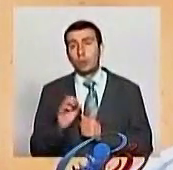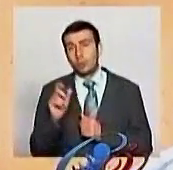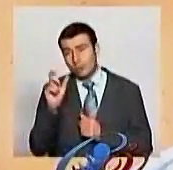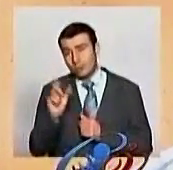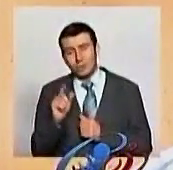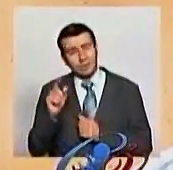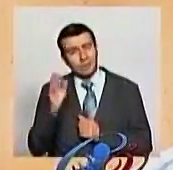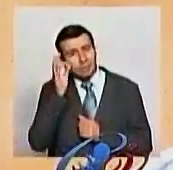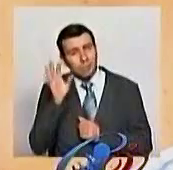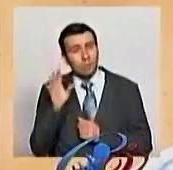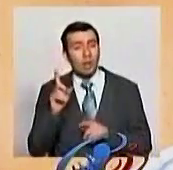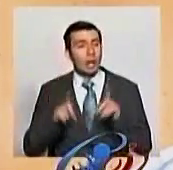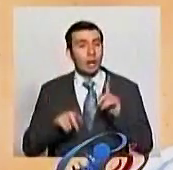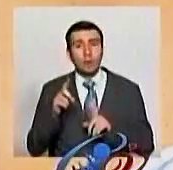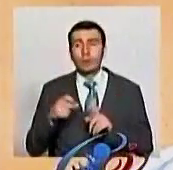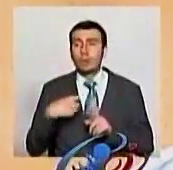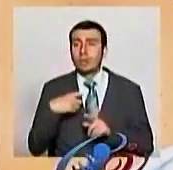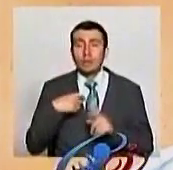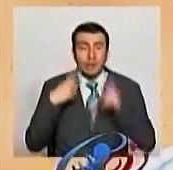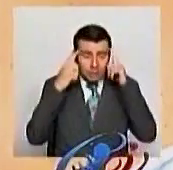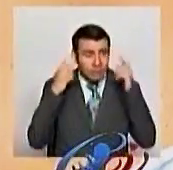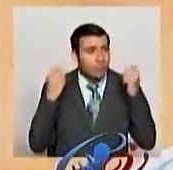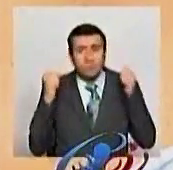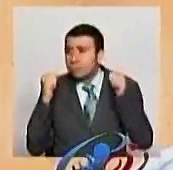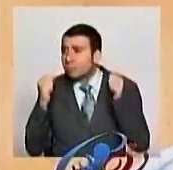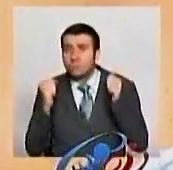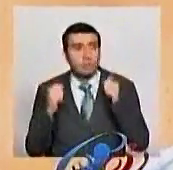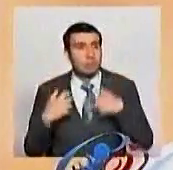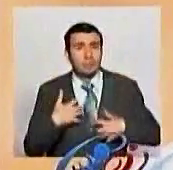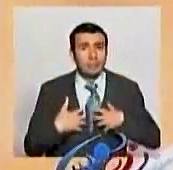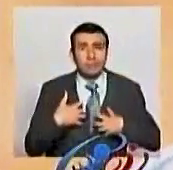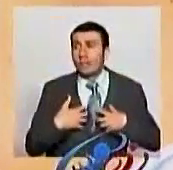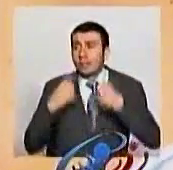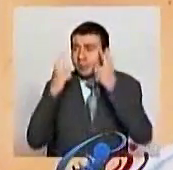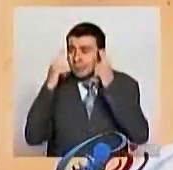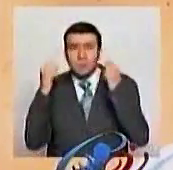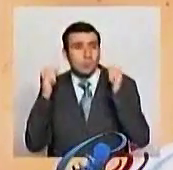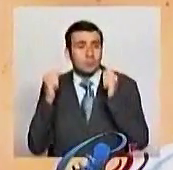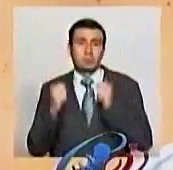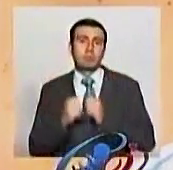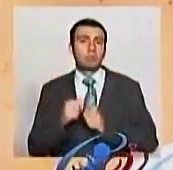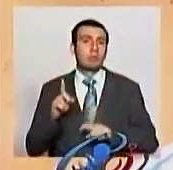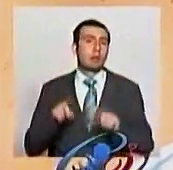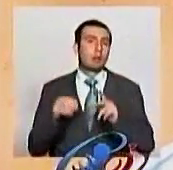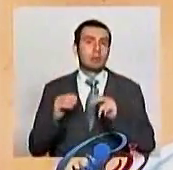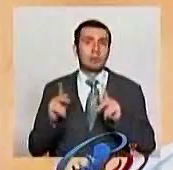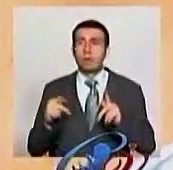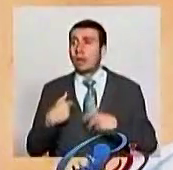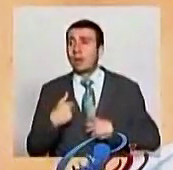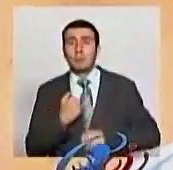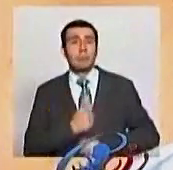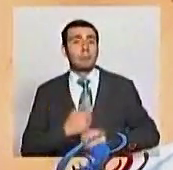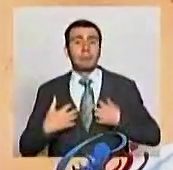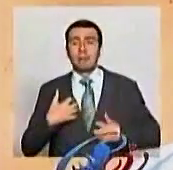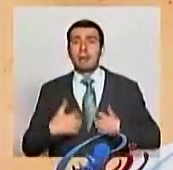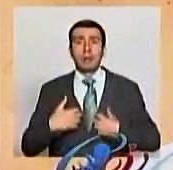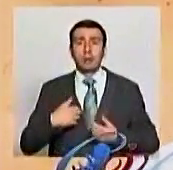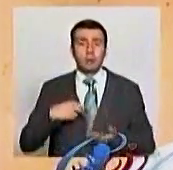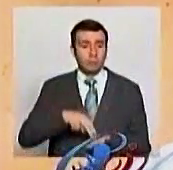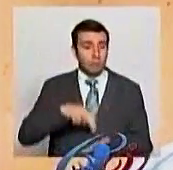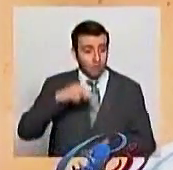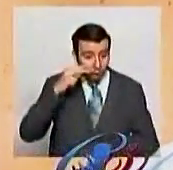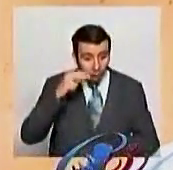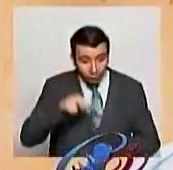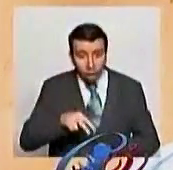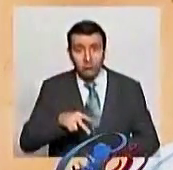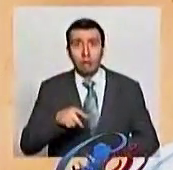algunos tienen trastorno de pánico, ¿cierto? Hay personas que tienen trastorno de pánico, por ejemplo, hay gente que le da miedo a las alturas o